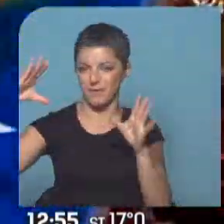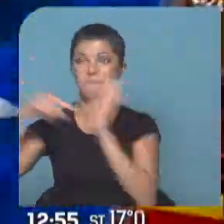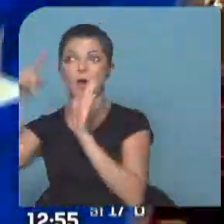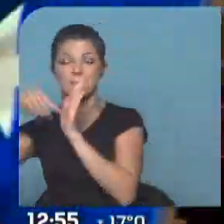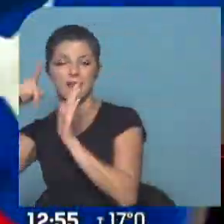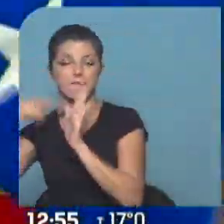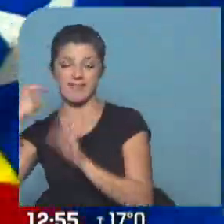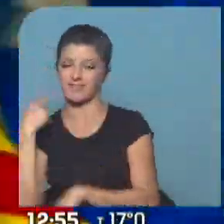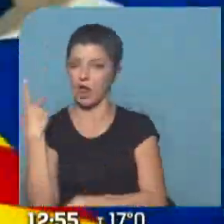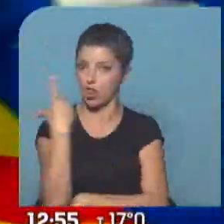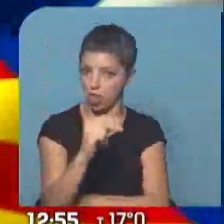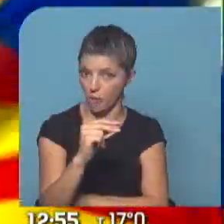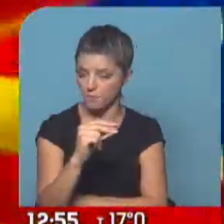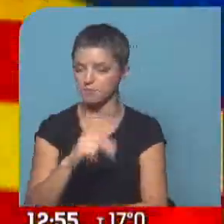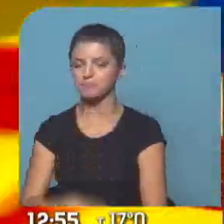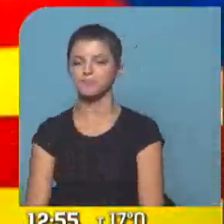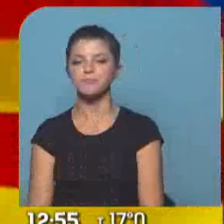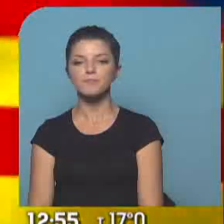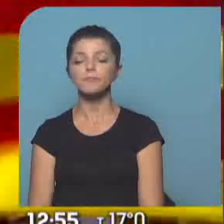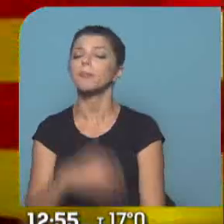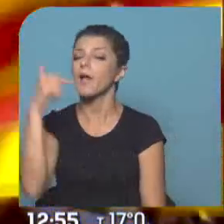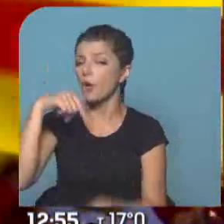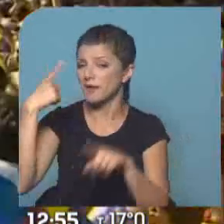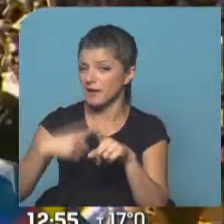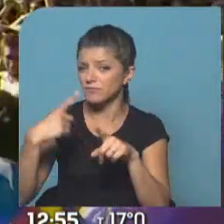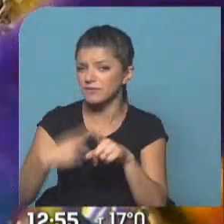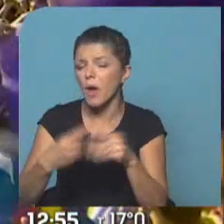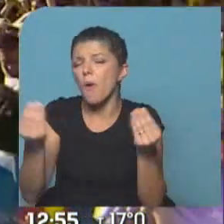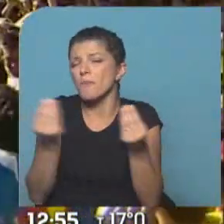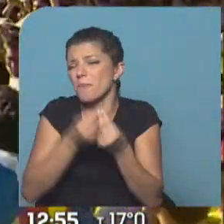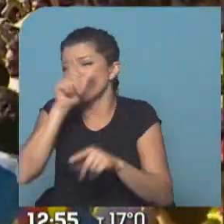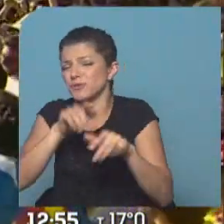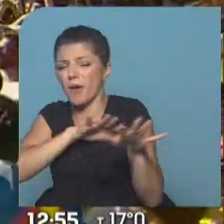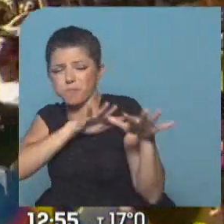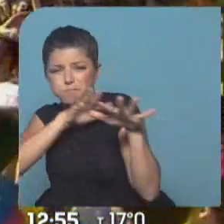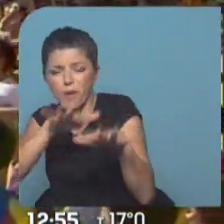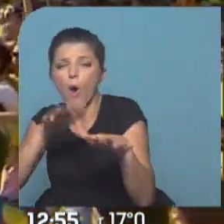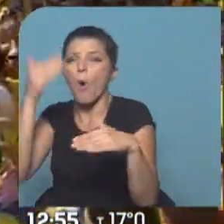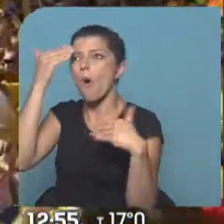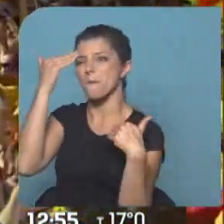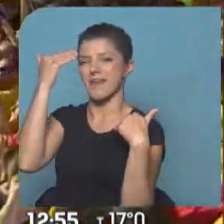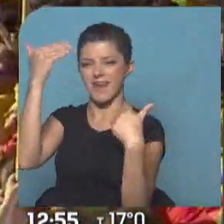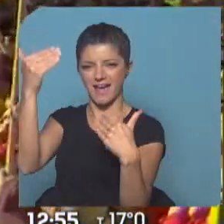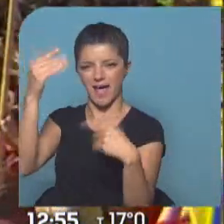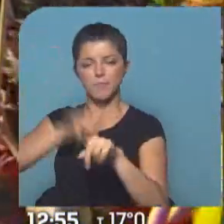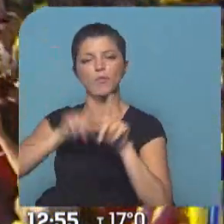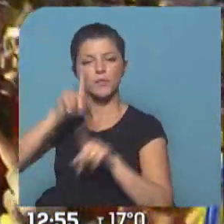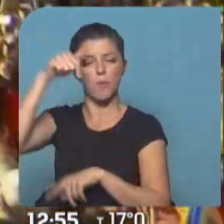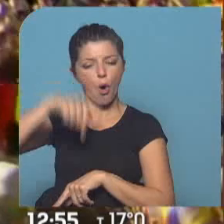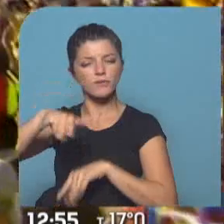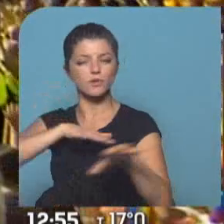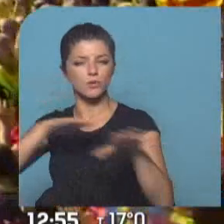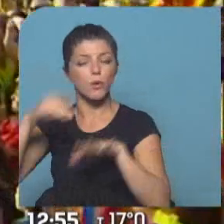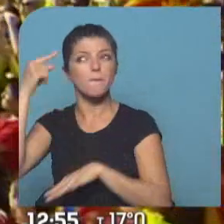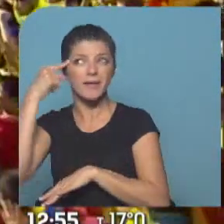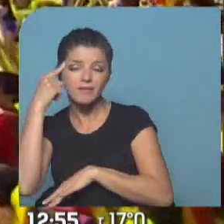El festejo puso esta intención de nuevo en las calles y miles de personas convirtieron así un homenaje histórico en un testimonio actual sobre el destino de